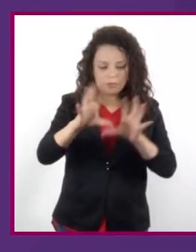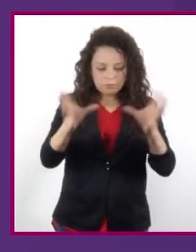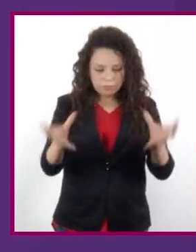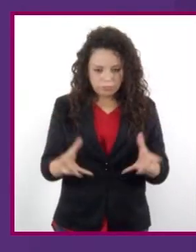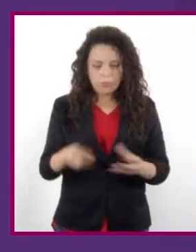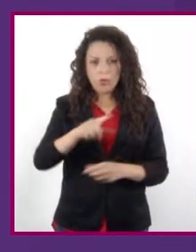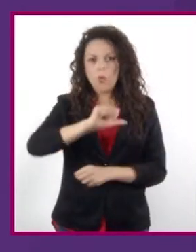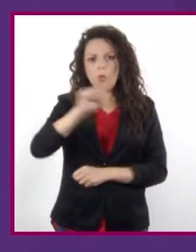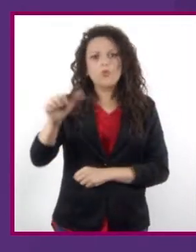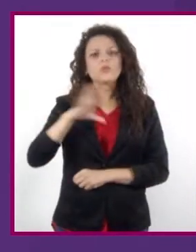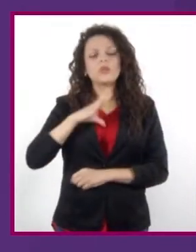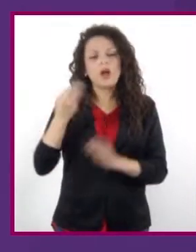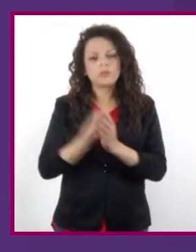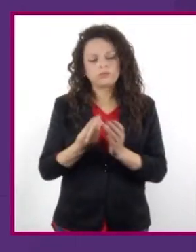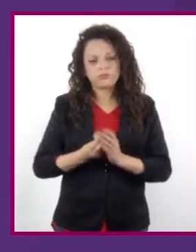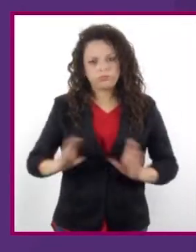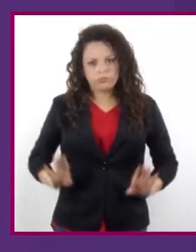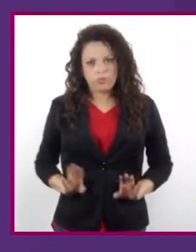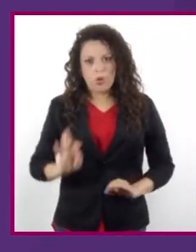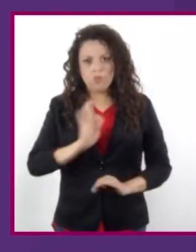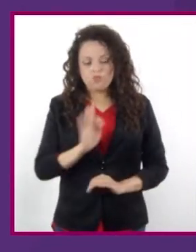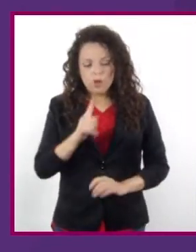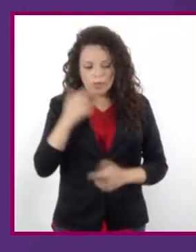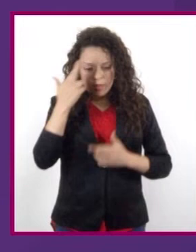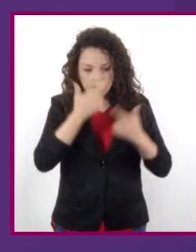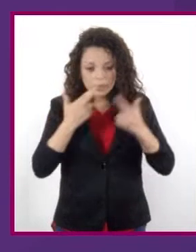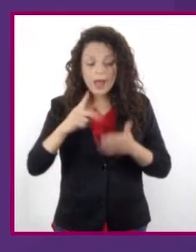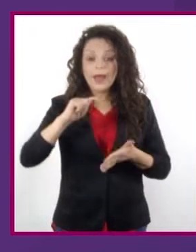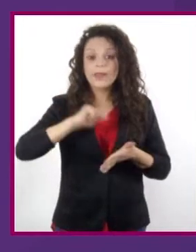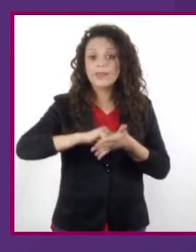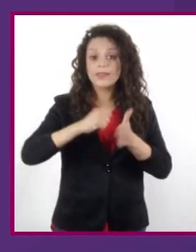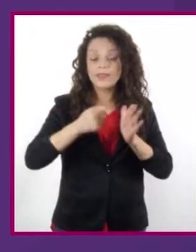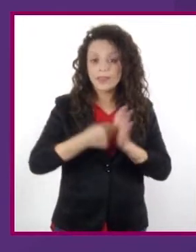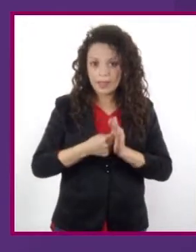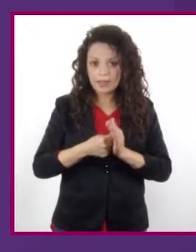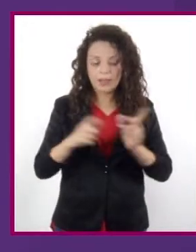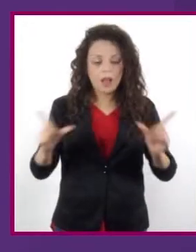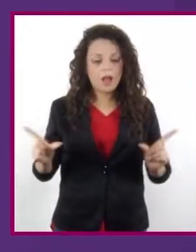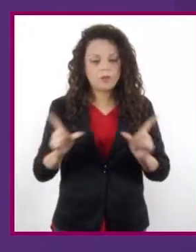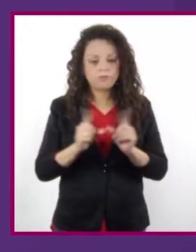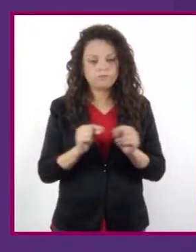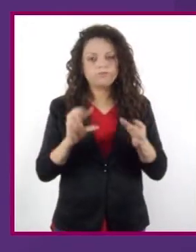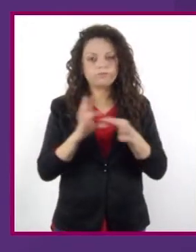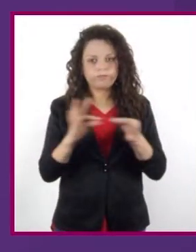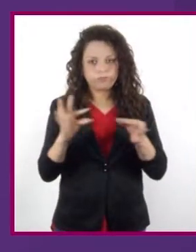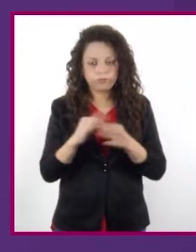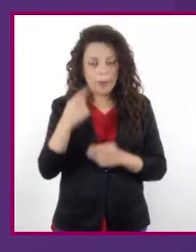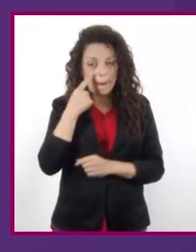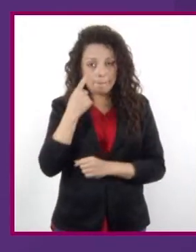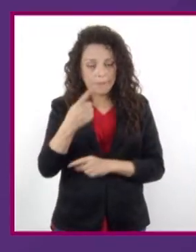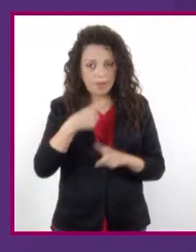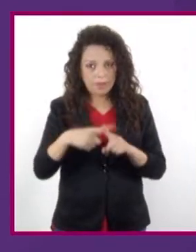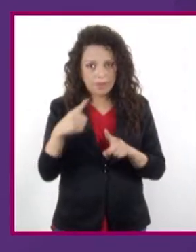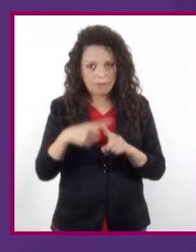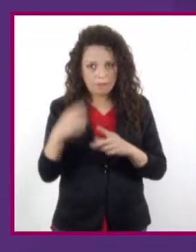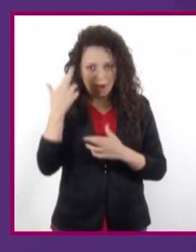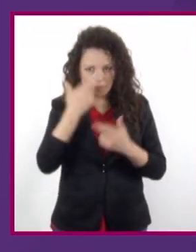análisis que se pueden hacer al producto técnico. Para hacer un breve repaso, realizaremos diferentes análisis al